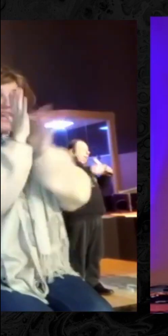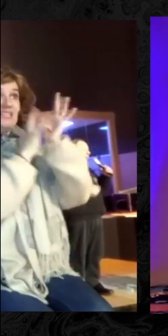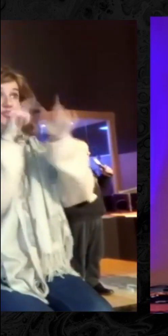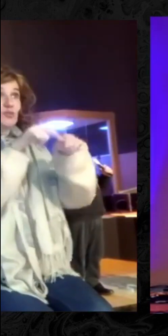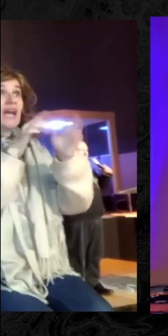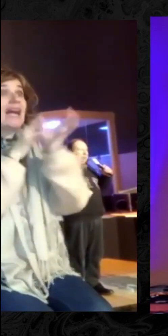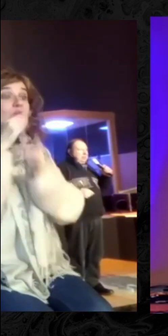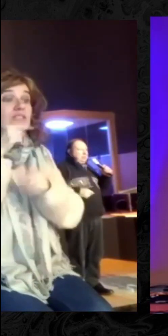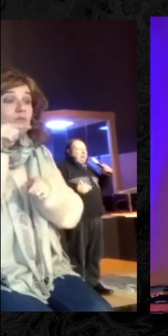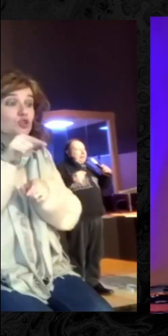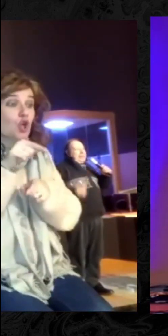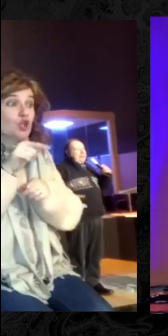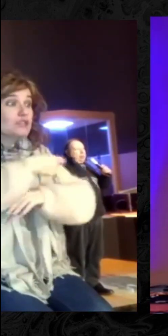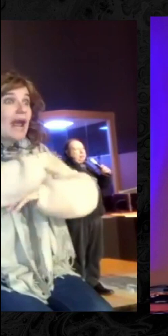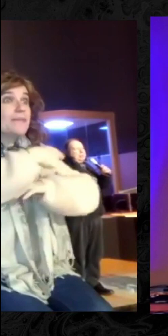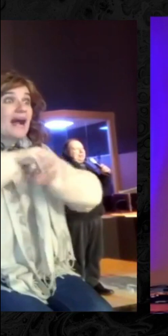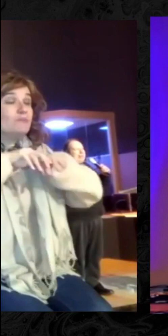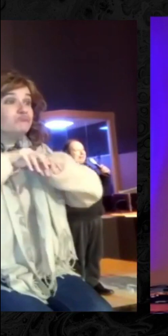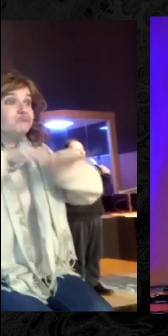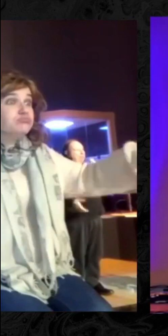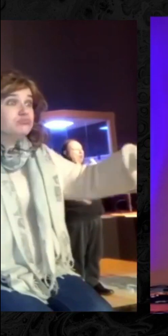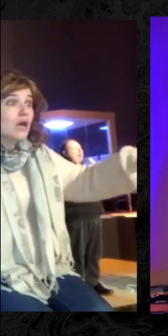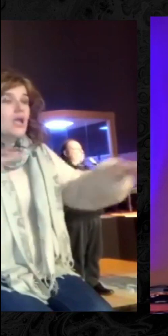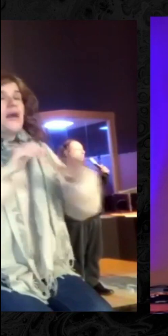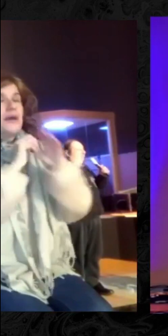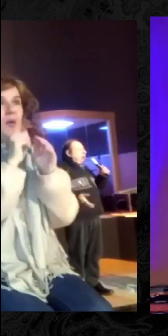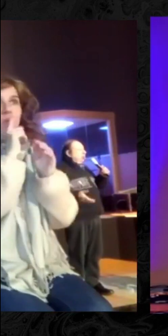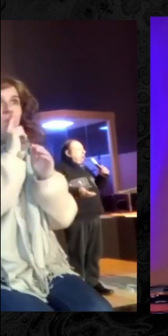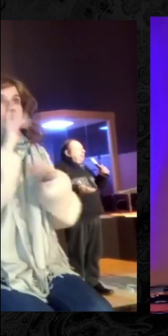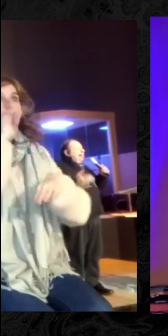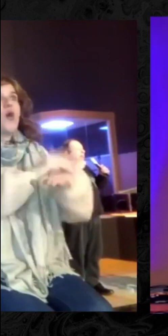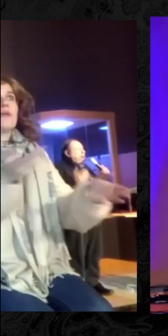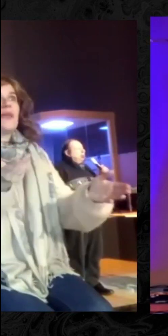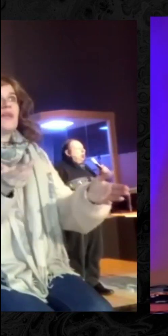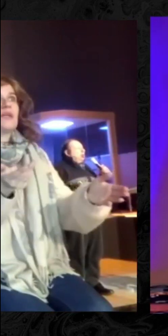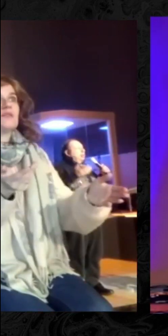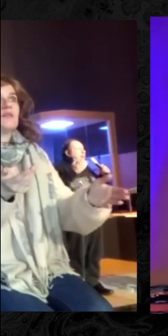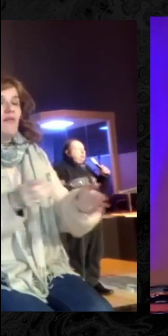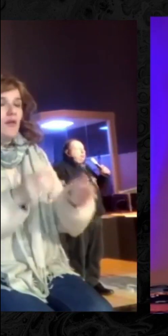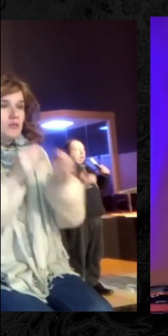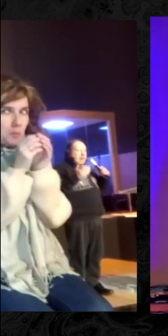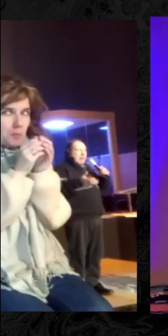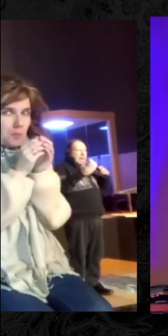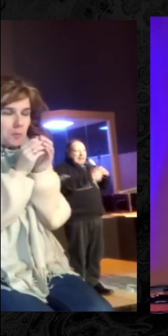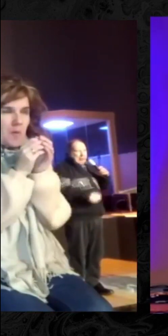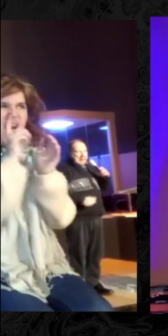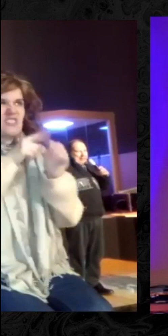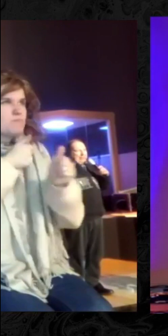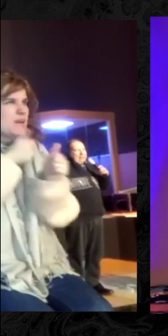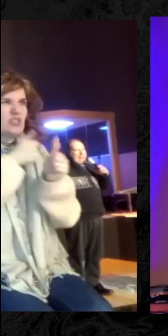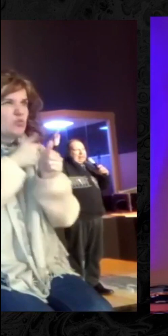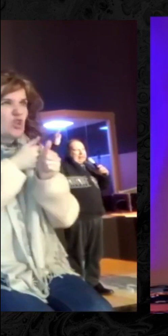el evangelio de Cristo y el evangelio en aquella época llegó a todo el mundo conocido de la época